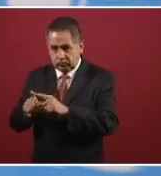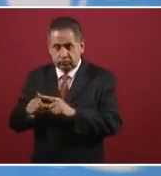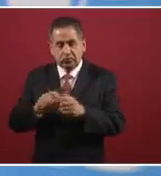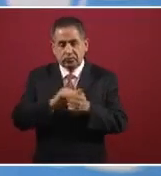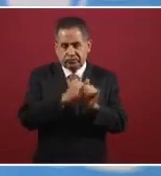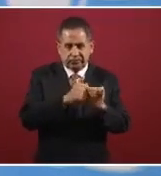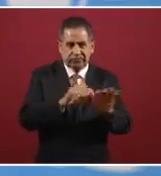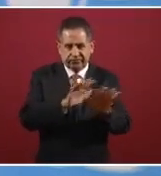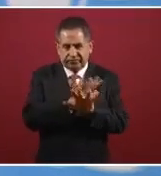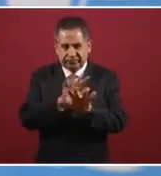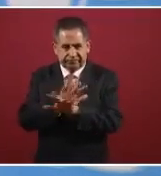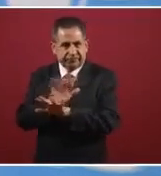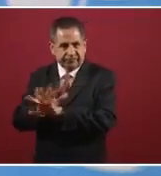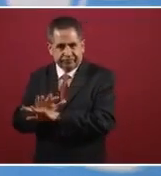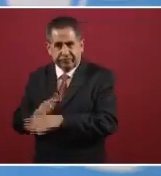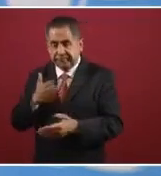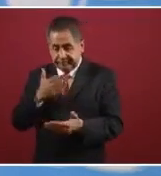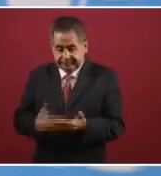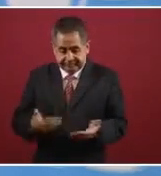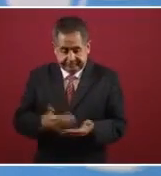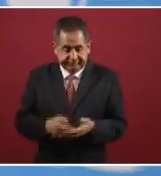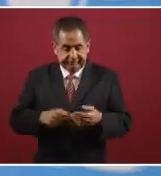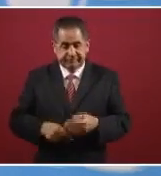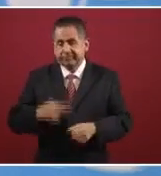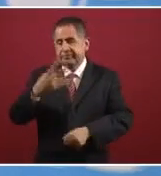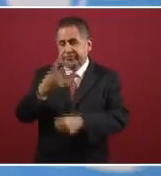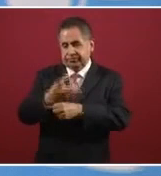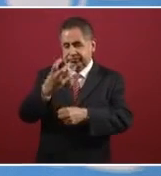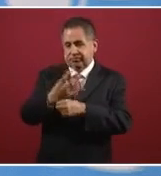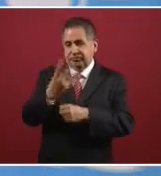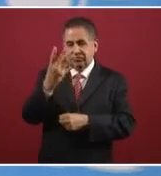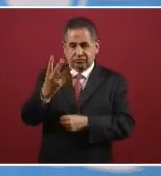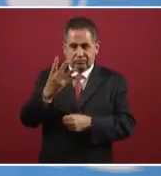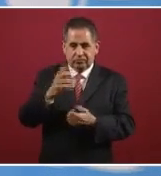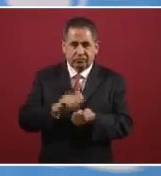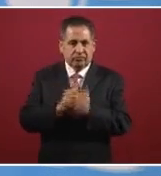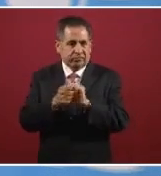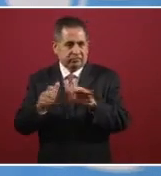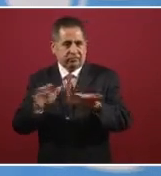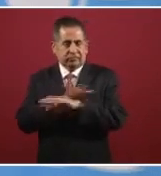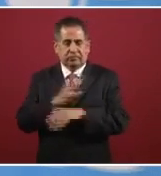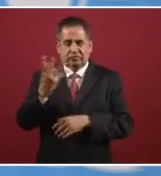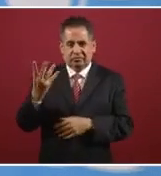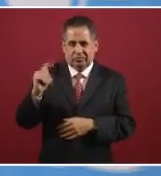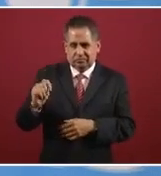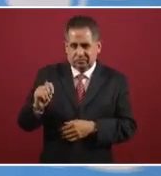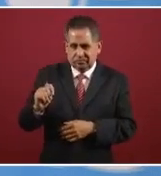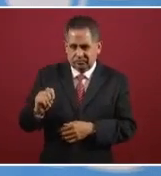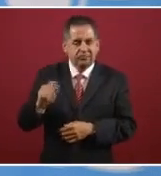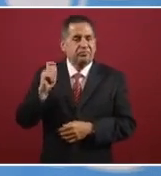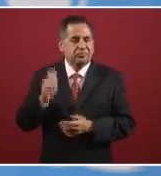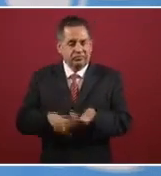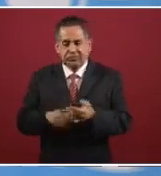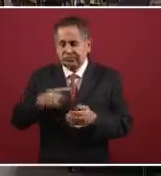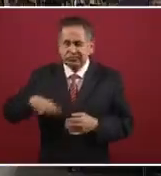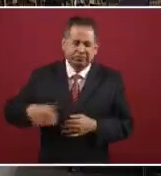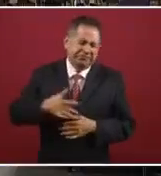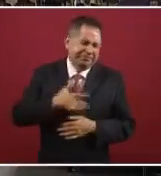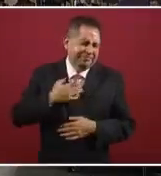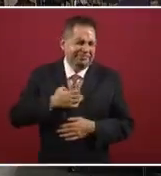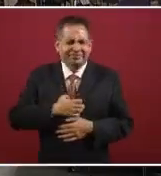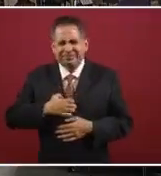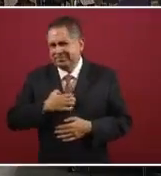estamos llevando a cabo la cuarta transformación de la vida pública del país. Tenemos la dicha